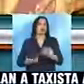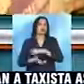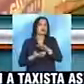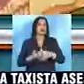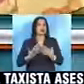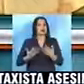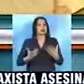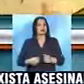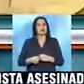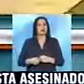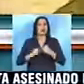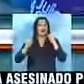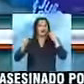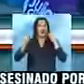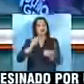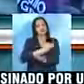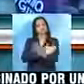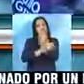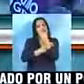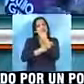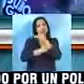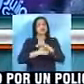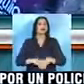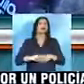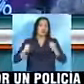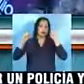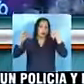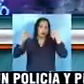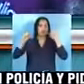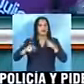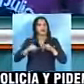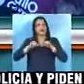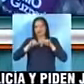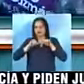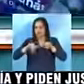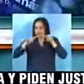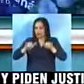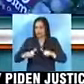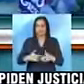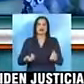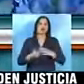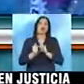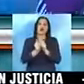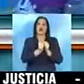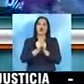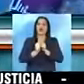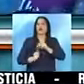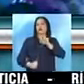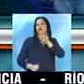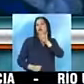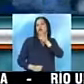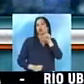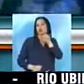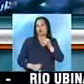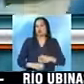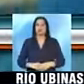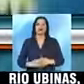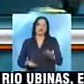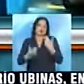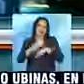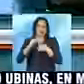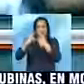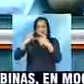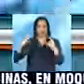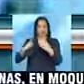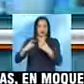arengas que han estado dando durante toda la mañana. Se van a quedar aquí, van a permanecer en compañía, pues, del candidato que se encuentra dentro de la carpa en